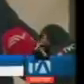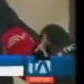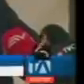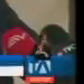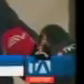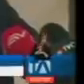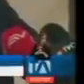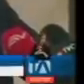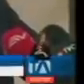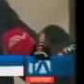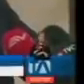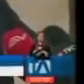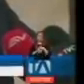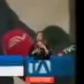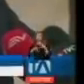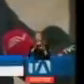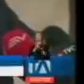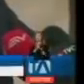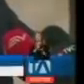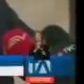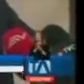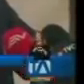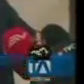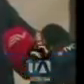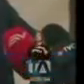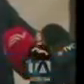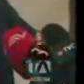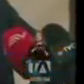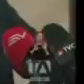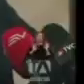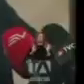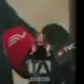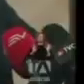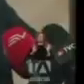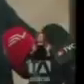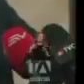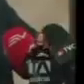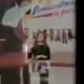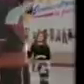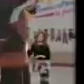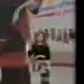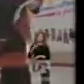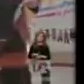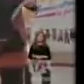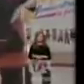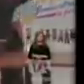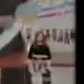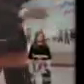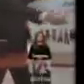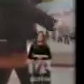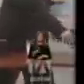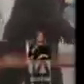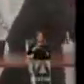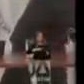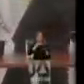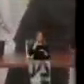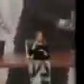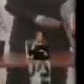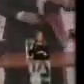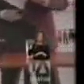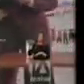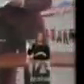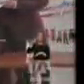través del tribunal una declaratoria de inocencia, pero no existen las garantías. Según Chimborazo, Ochoa se encuentra en